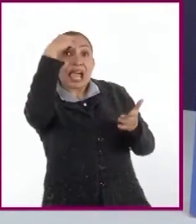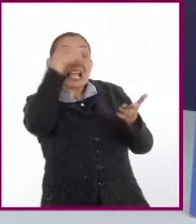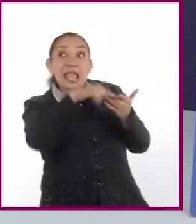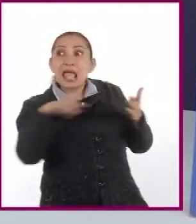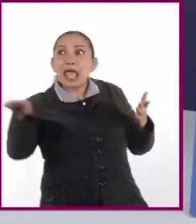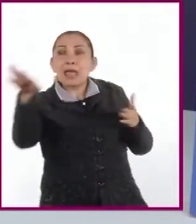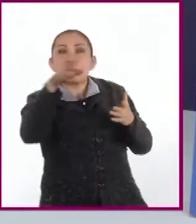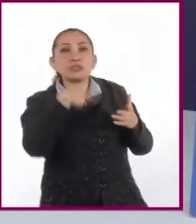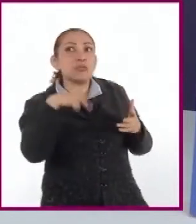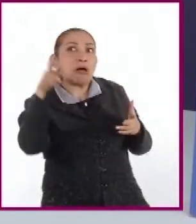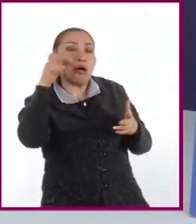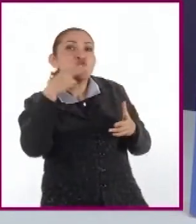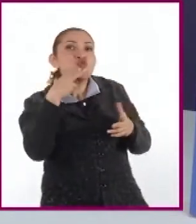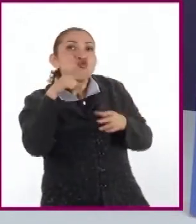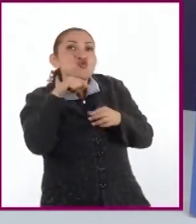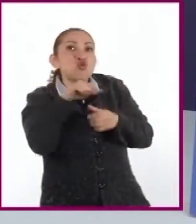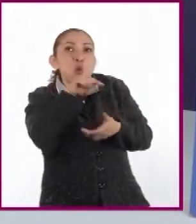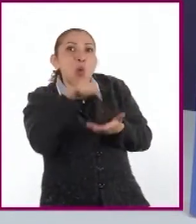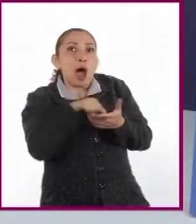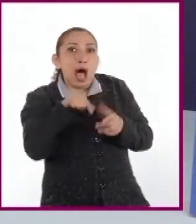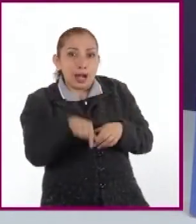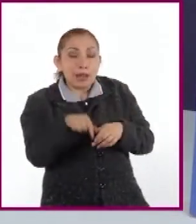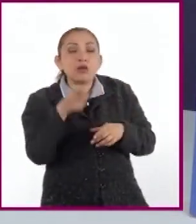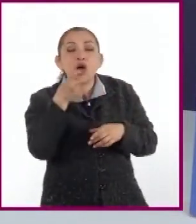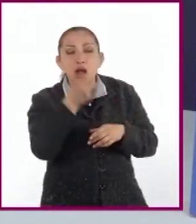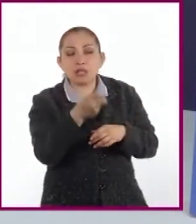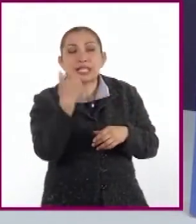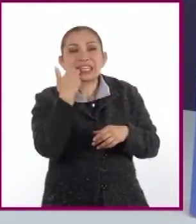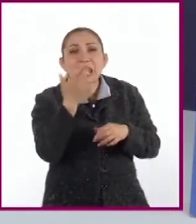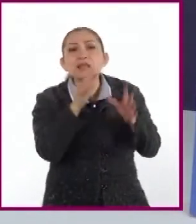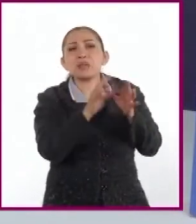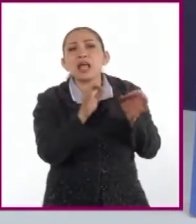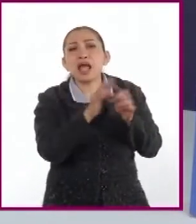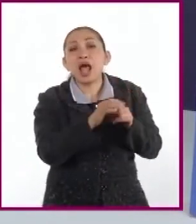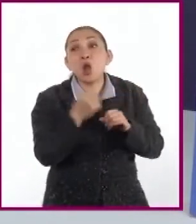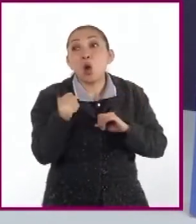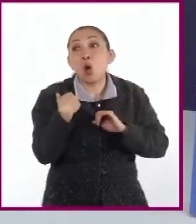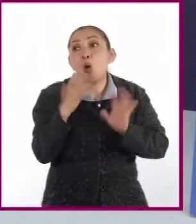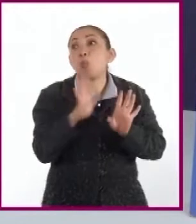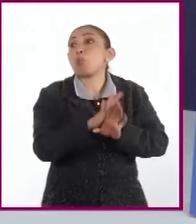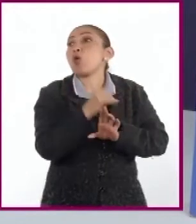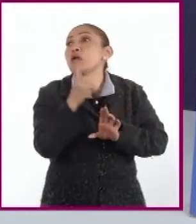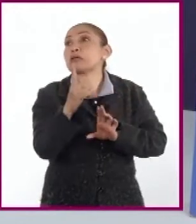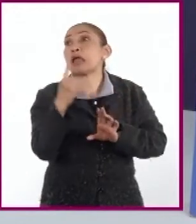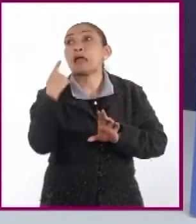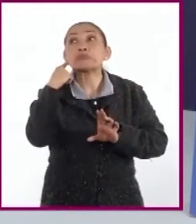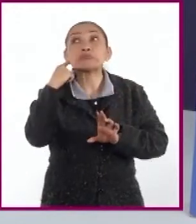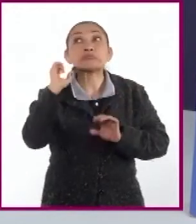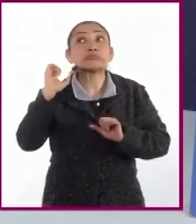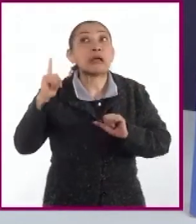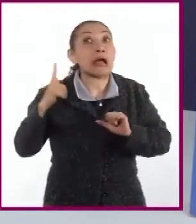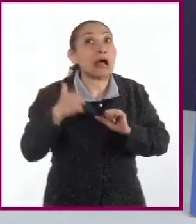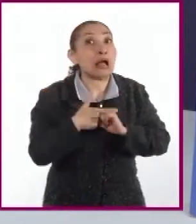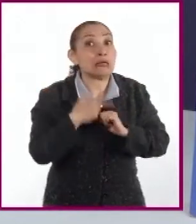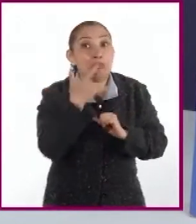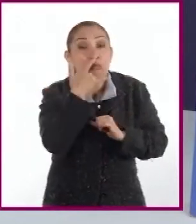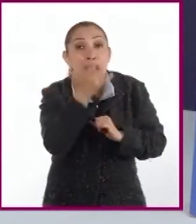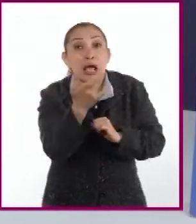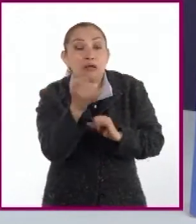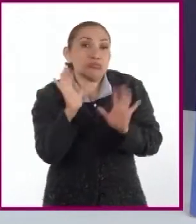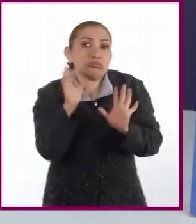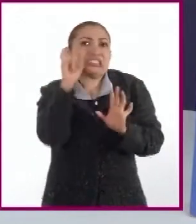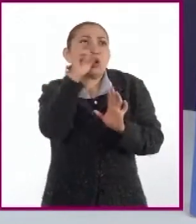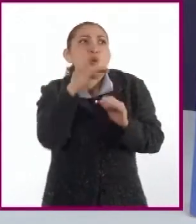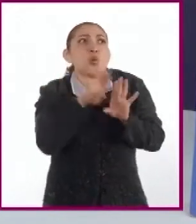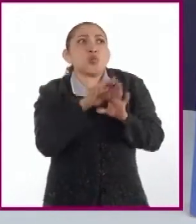popular arraigada en un lugar. Con ella se busca explicar o dar sentido a algún suceso extraño que resulta